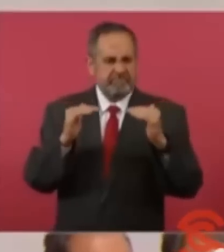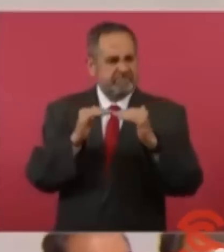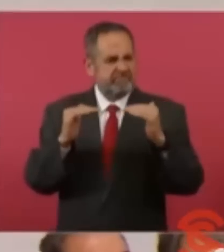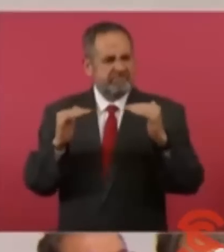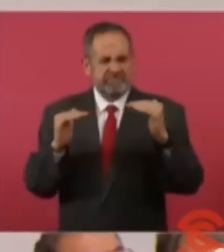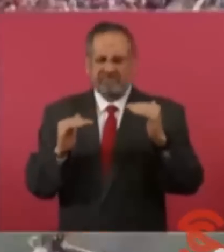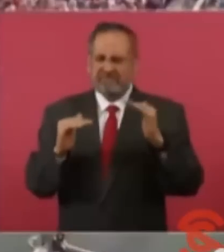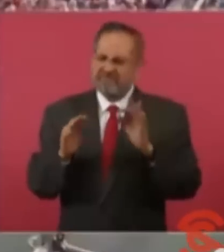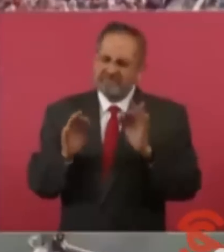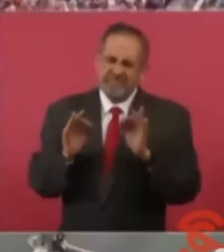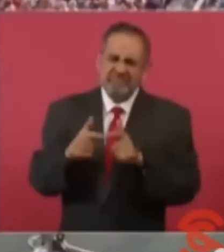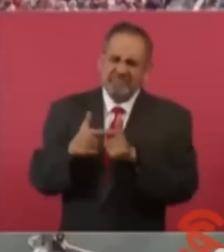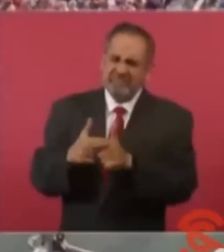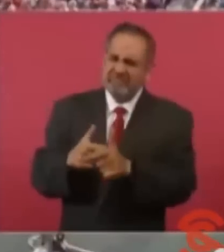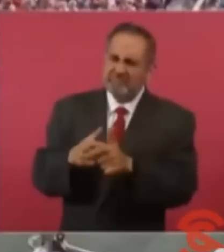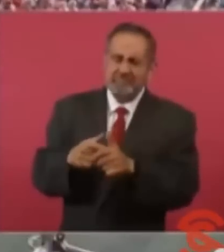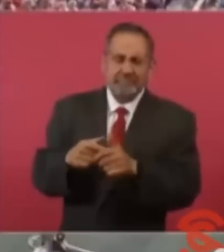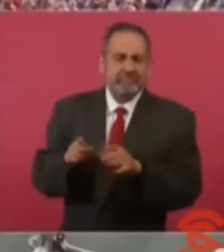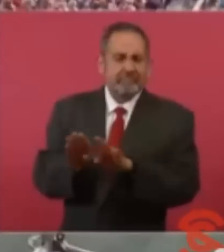dólar.